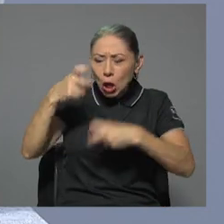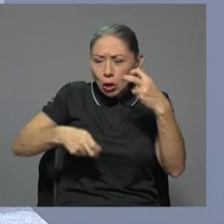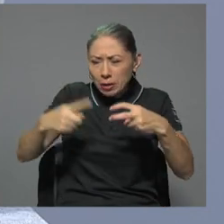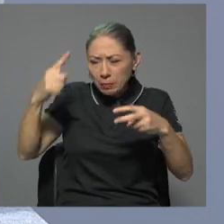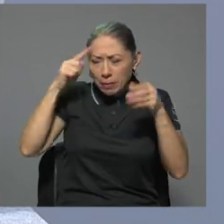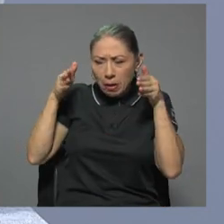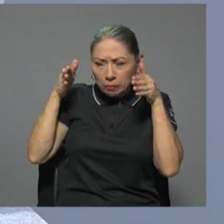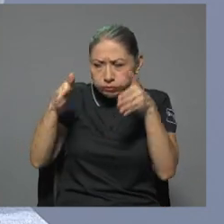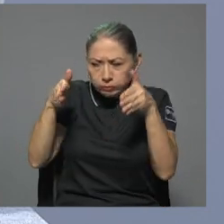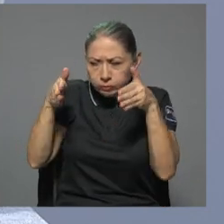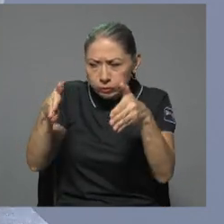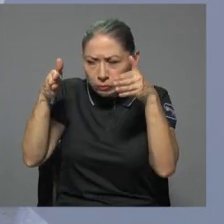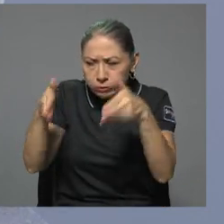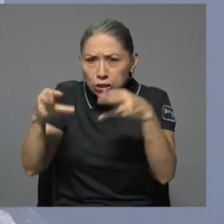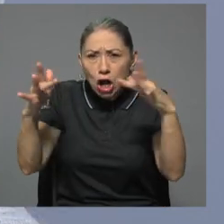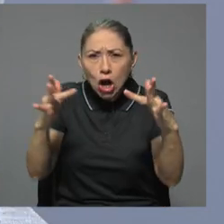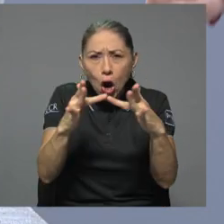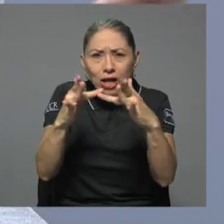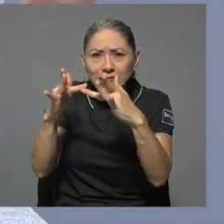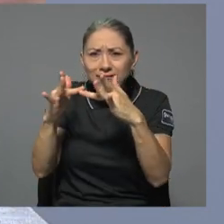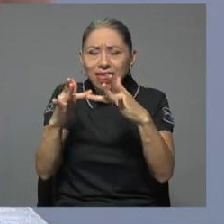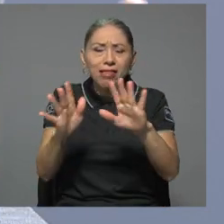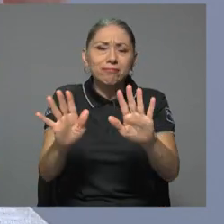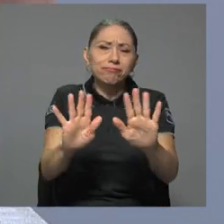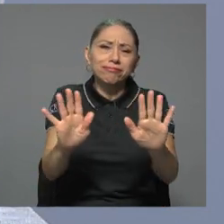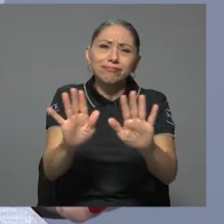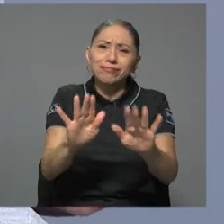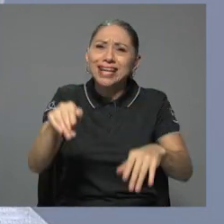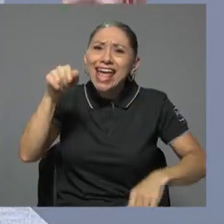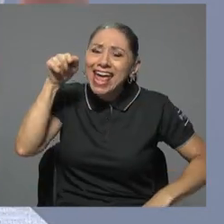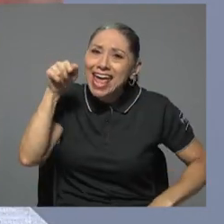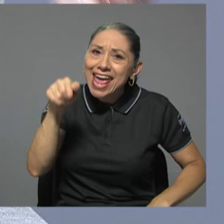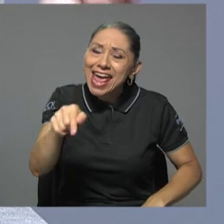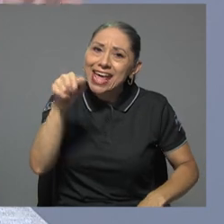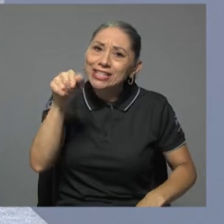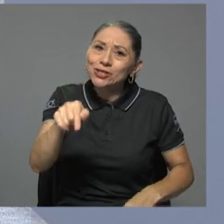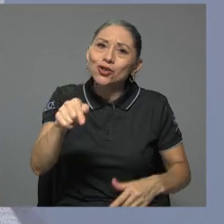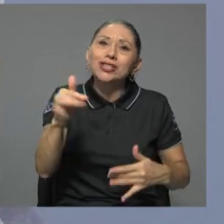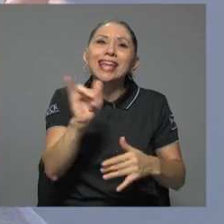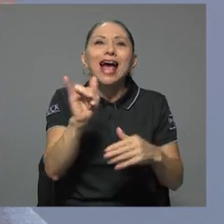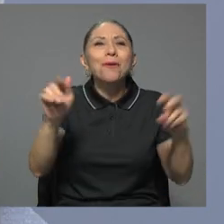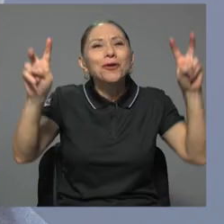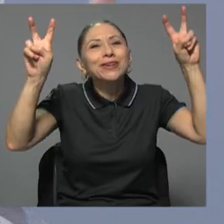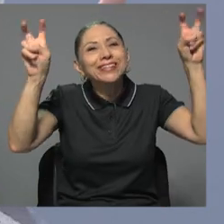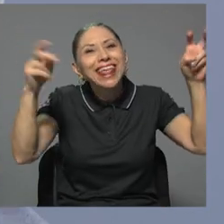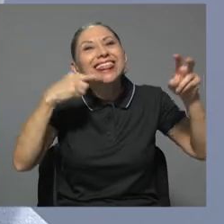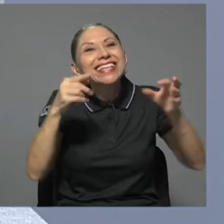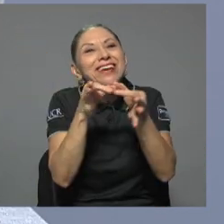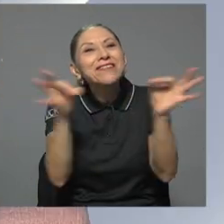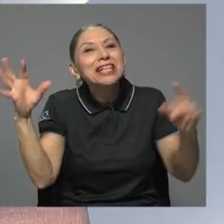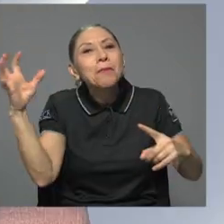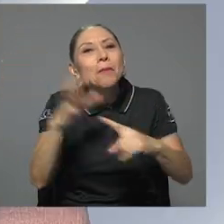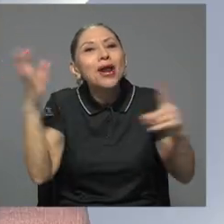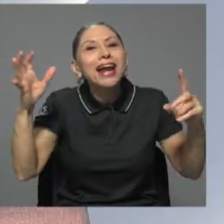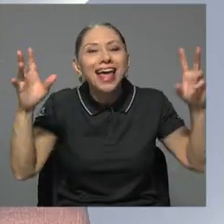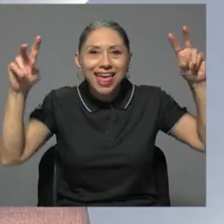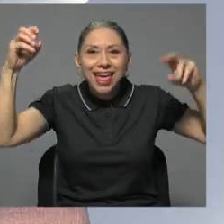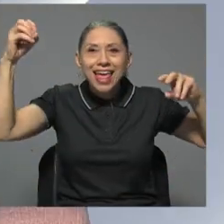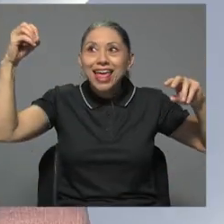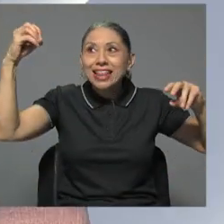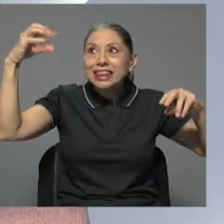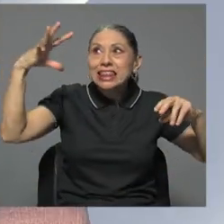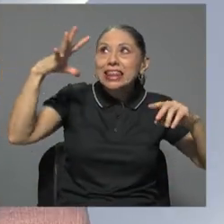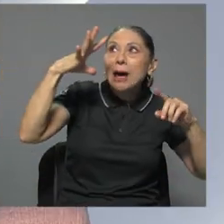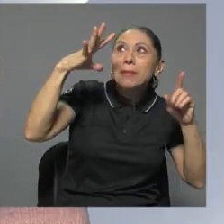conectividad pero eso sería absolutamente tapar el sol con un dedo no es ciega el nueva forma de exclusión